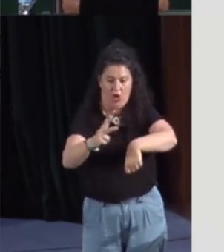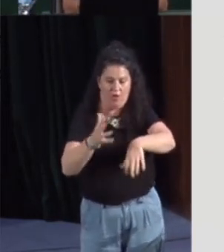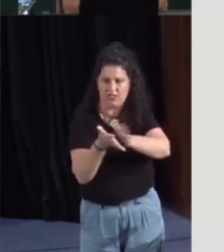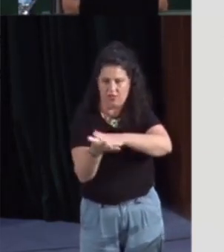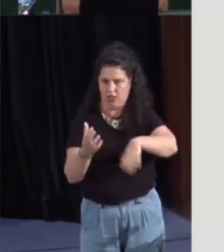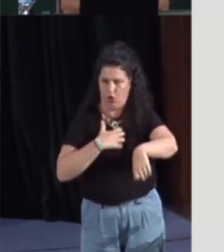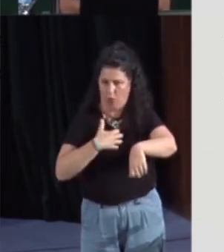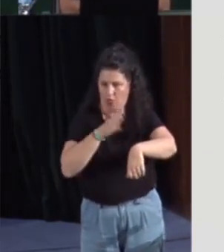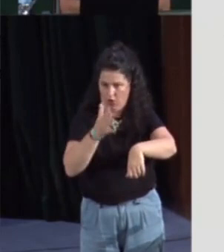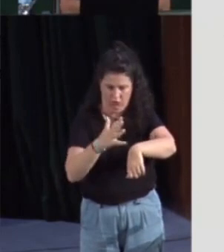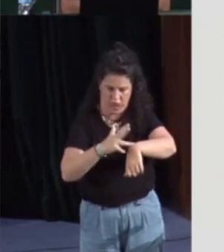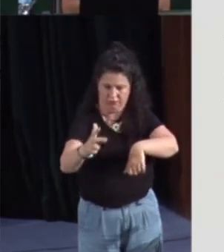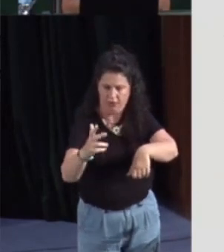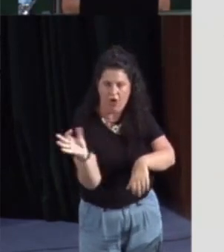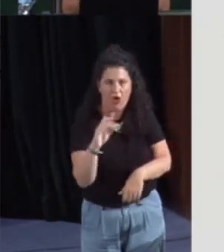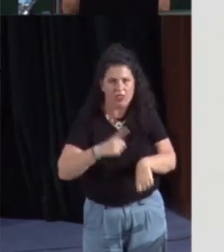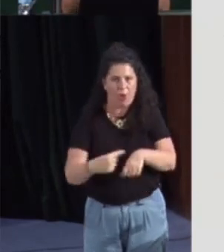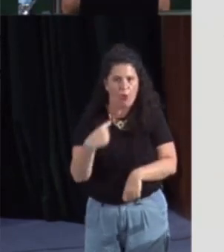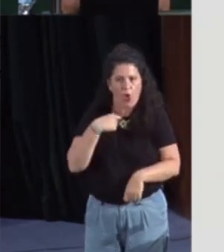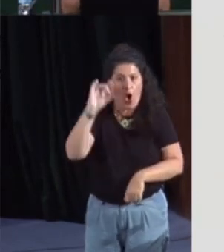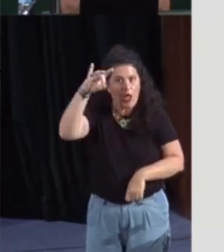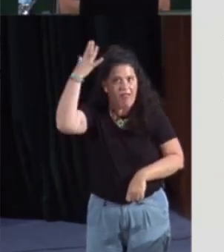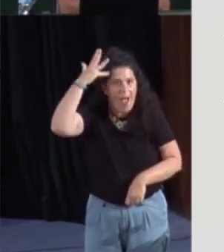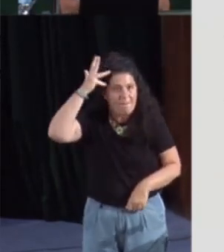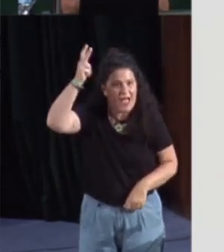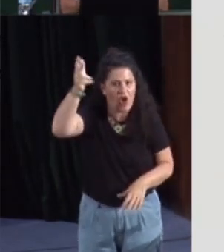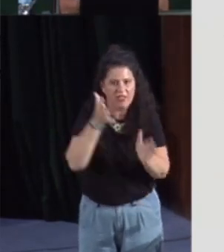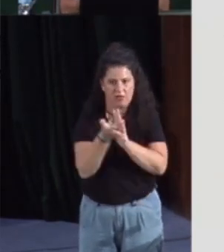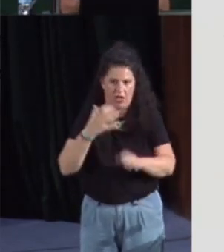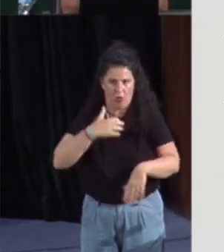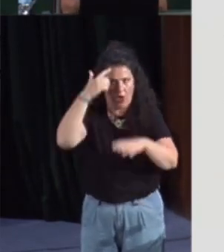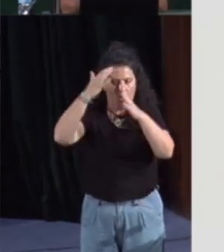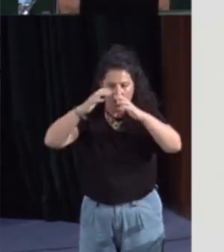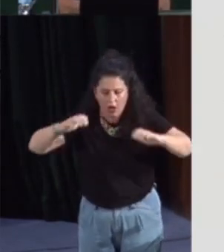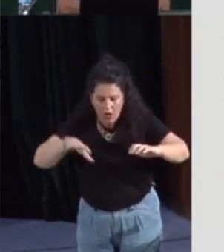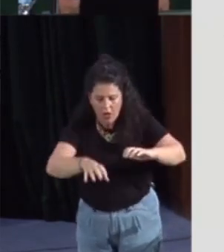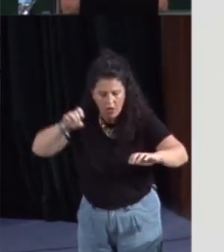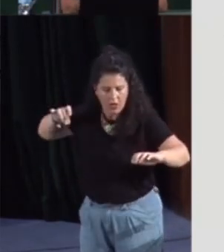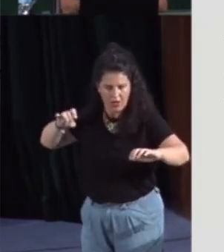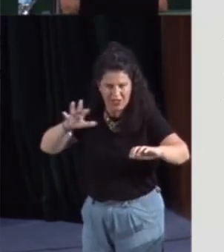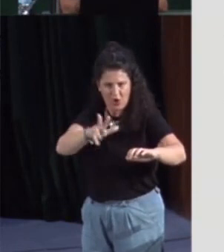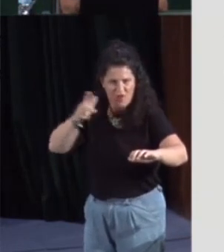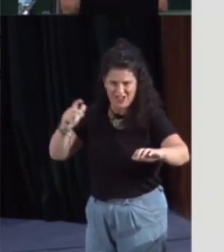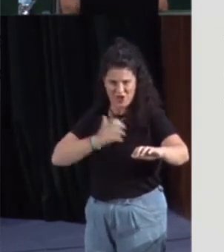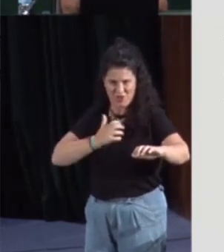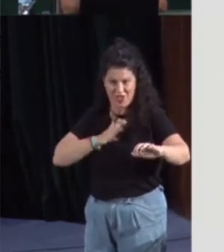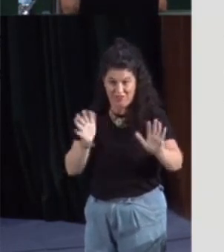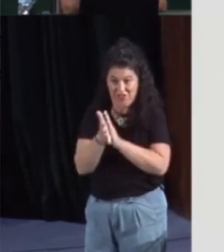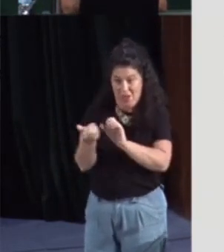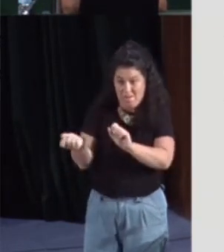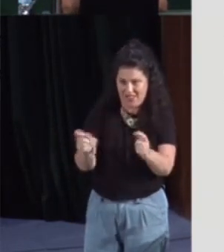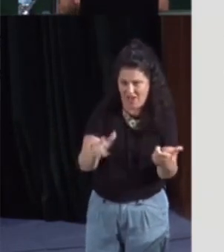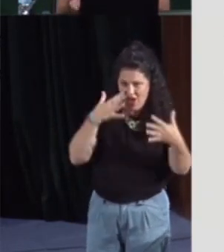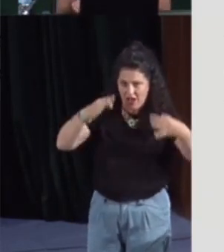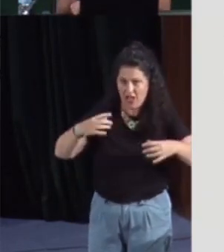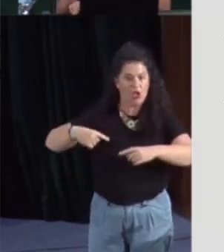he perdido el tiempo, o me han robado la idea. Todo este tipo de frases en realidad son metáforas que nosotros las